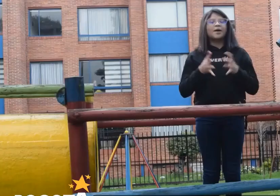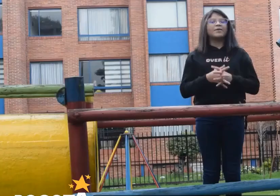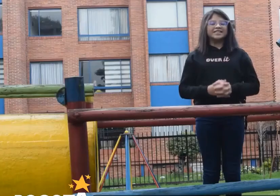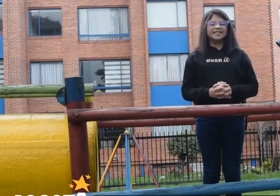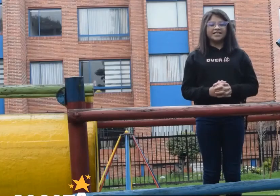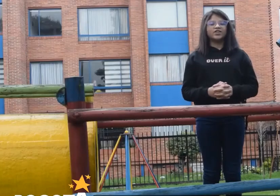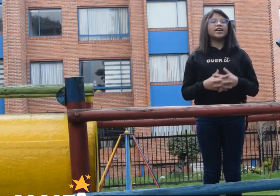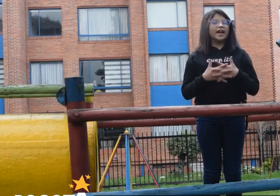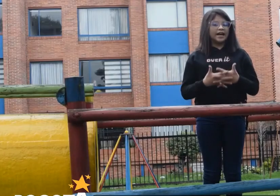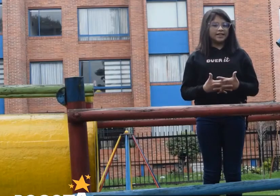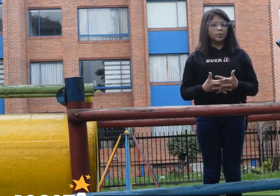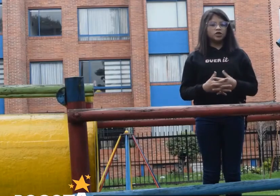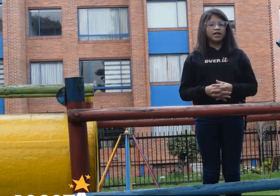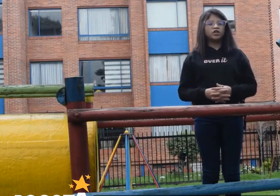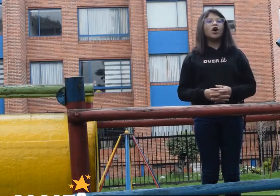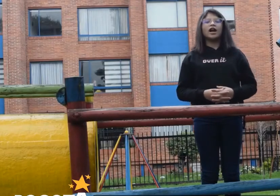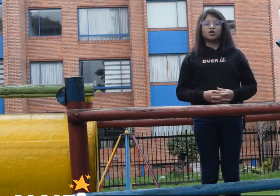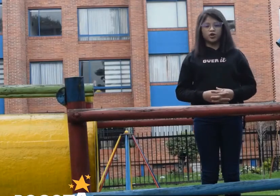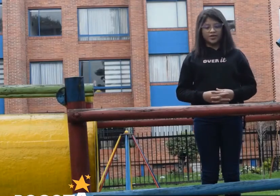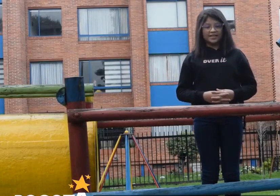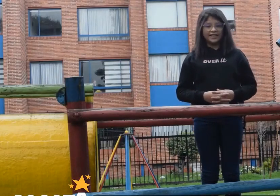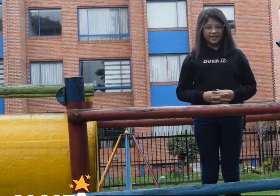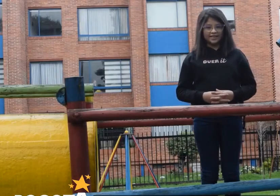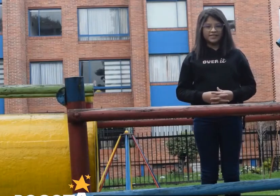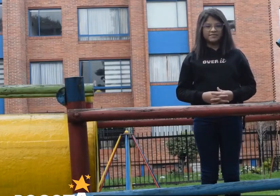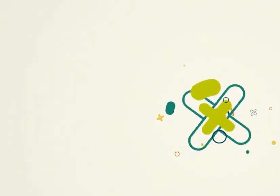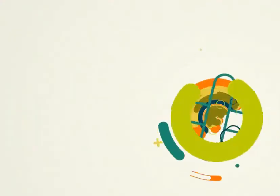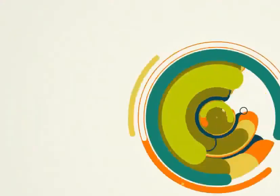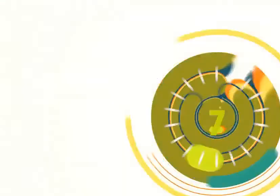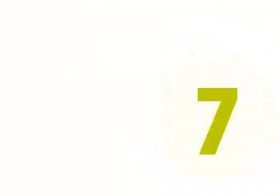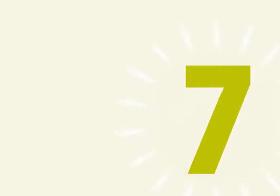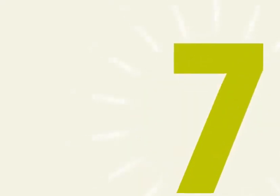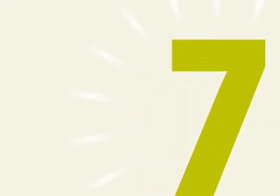6. Presentación del anteproyecto a los solicitantes.